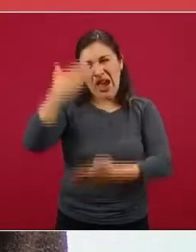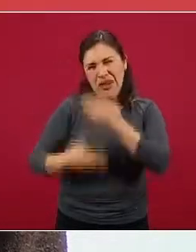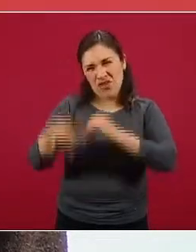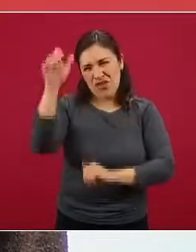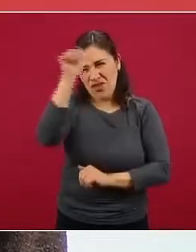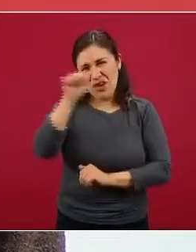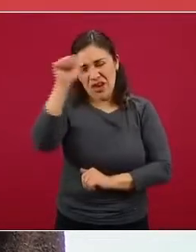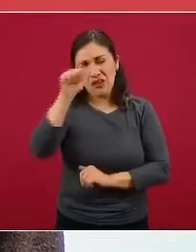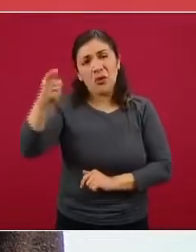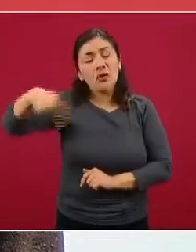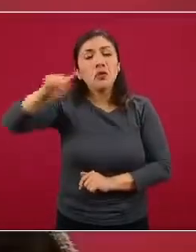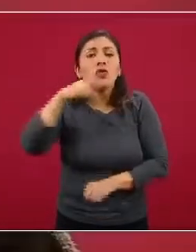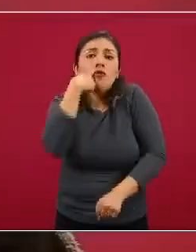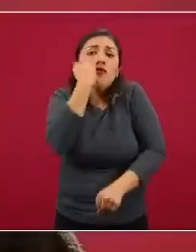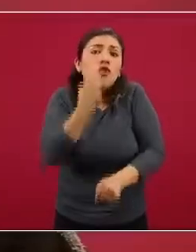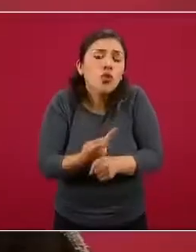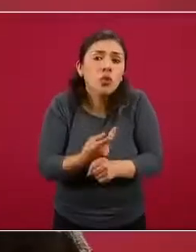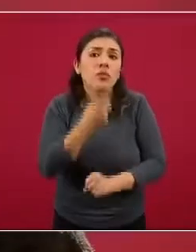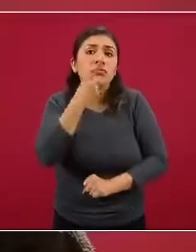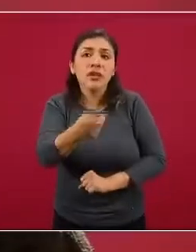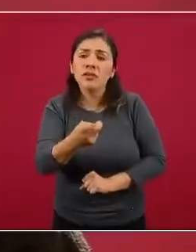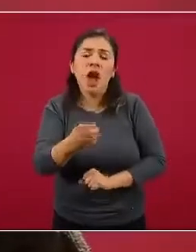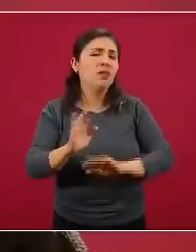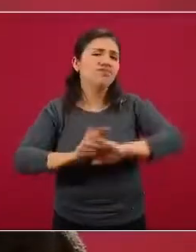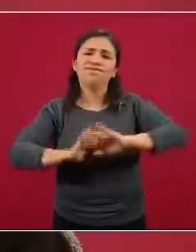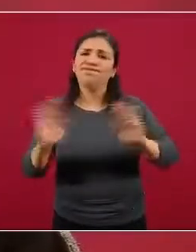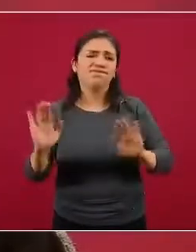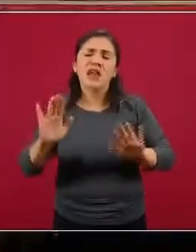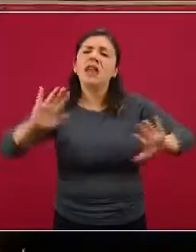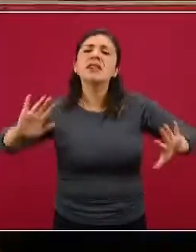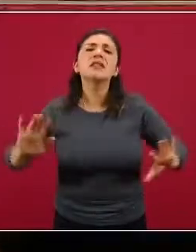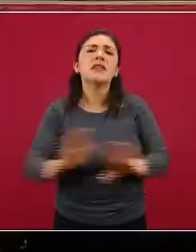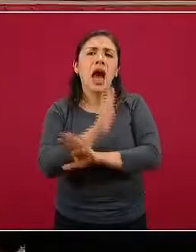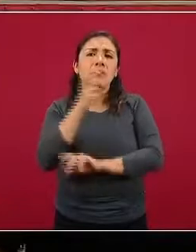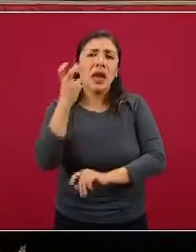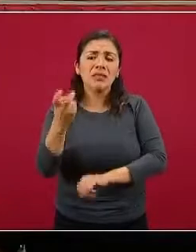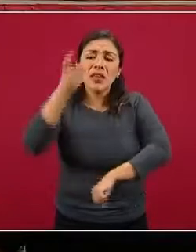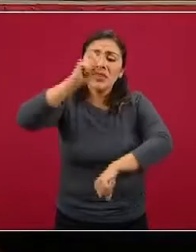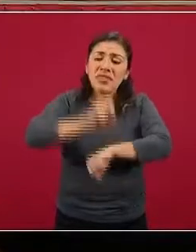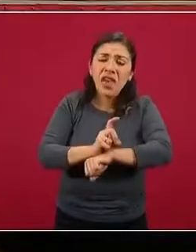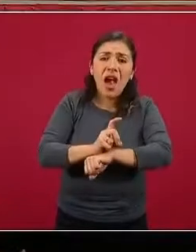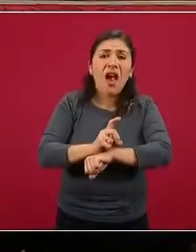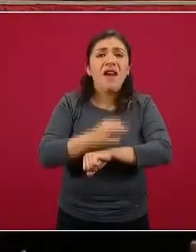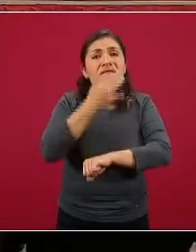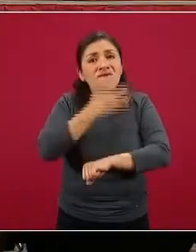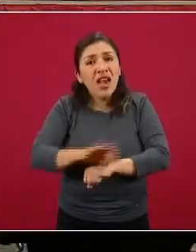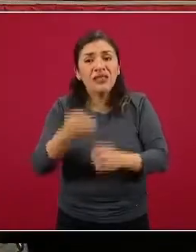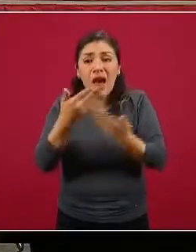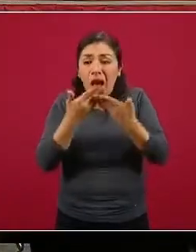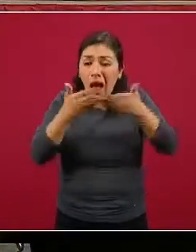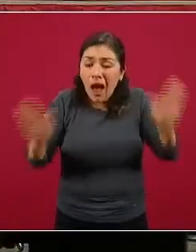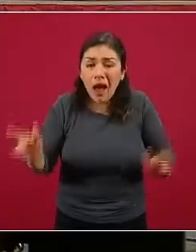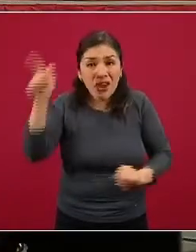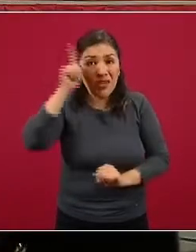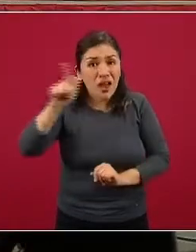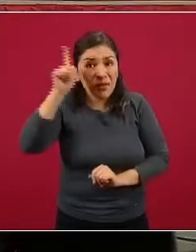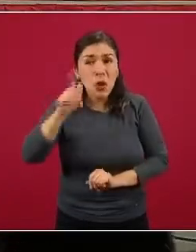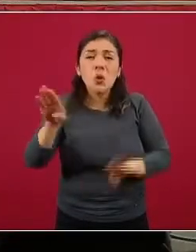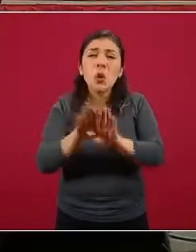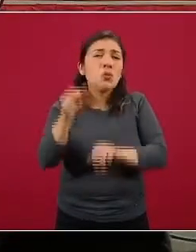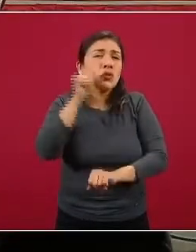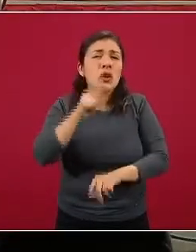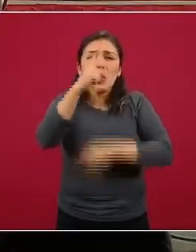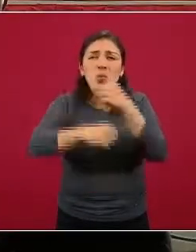Católica voluntariamente han decidido modificar este ritual, no abrir la ceremonia